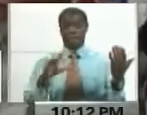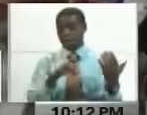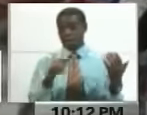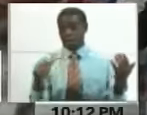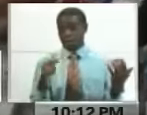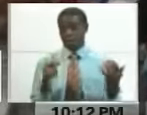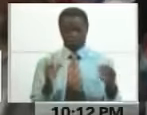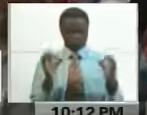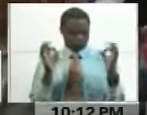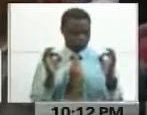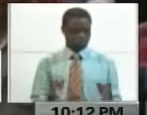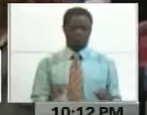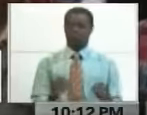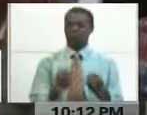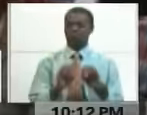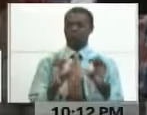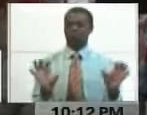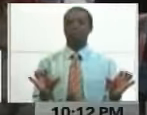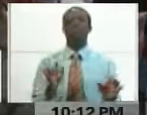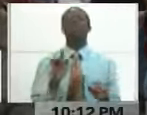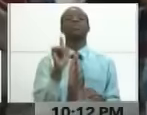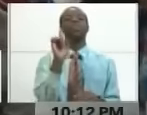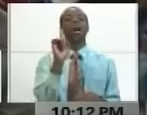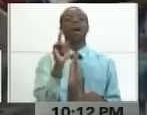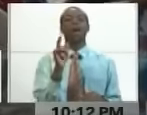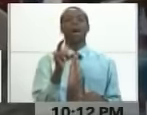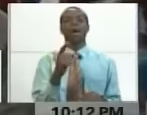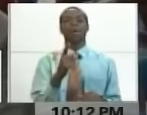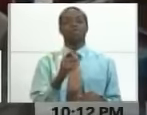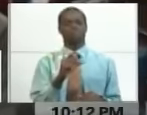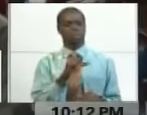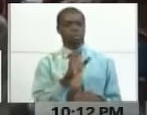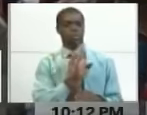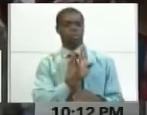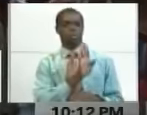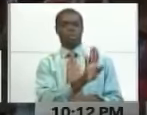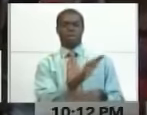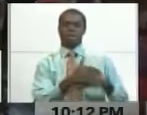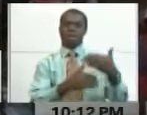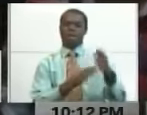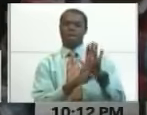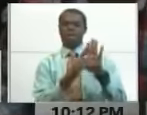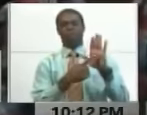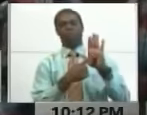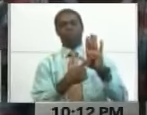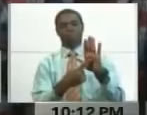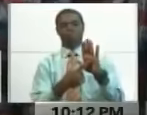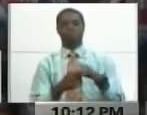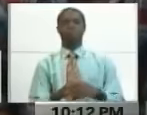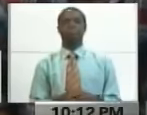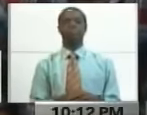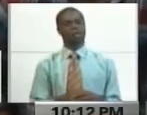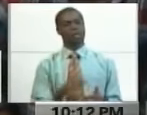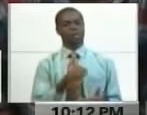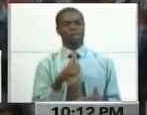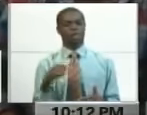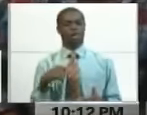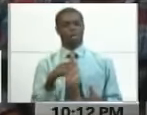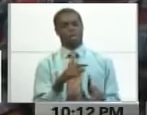dudas, ha adquirido una personalidad propia. Eso es muy importante. Ha adquirido su propia